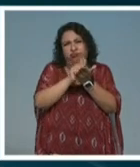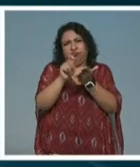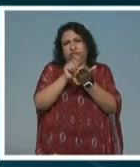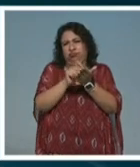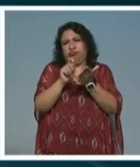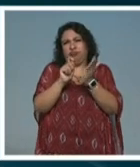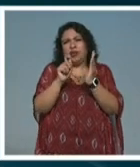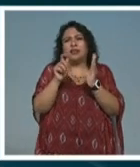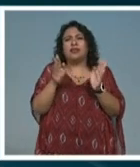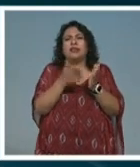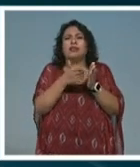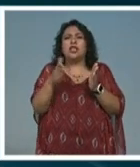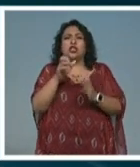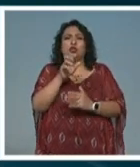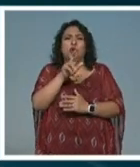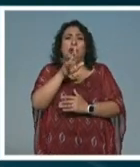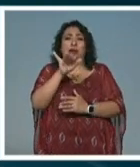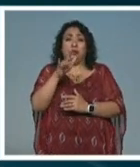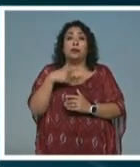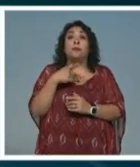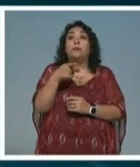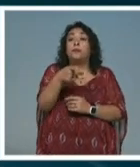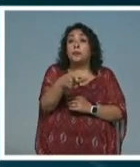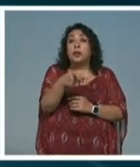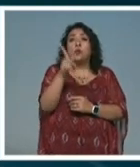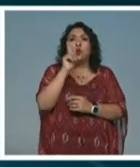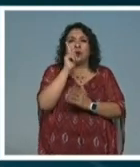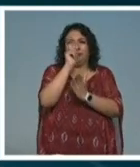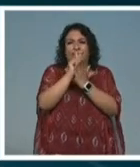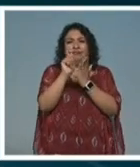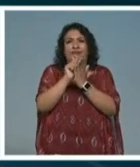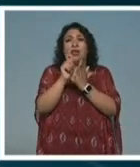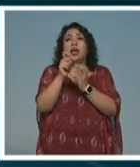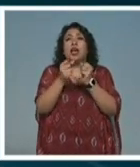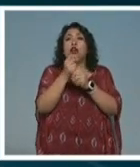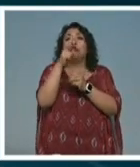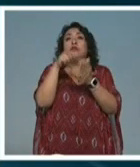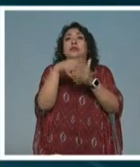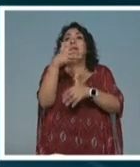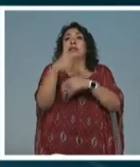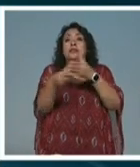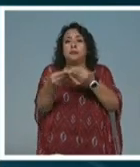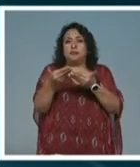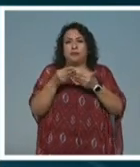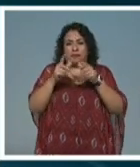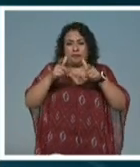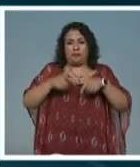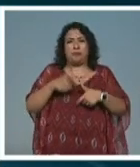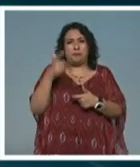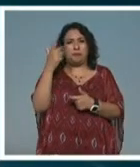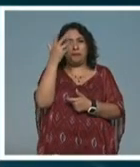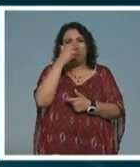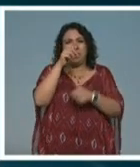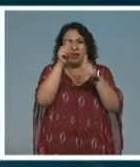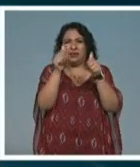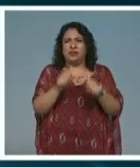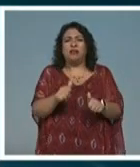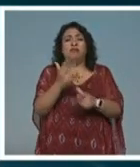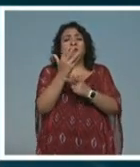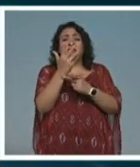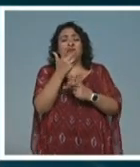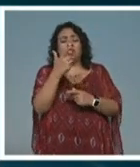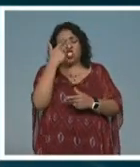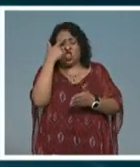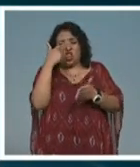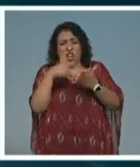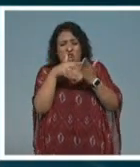luz surrealista. Sin embargo, la autora destacaba en 2015 al recibir la medalla Bellas Artes. No creo en la